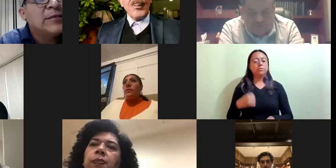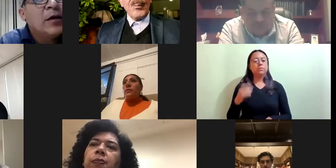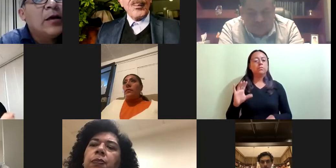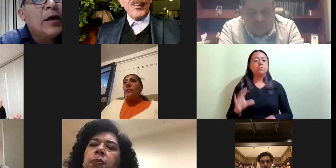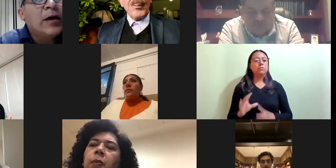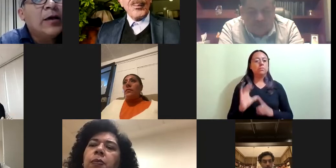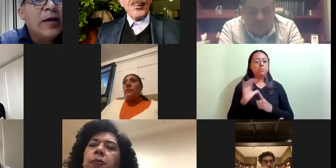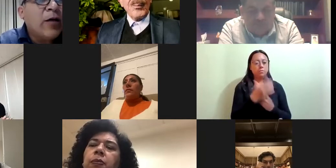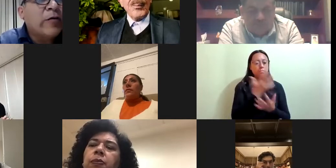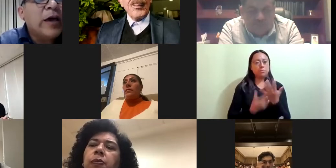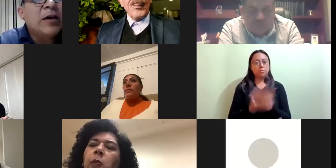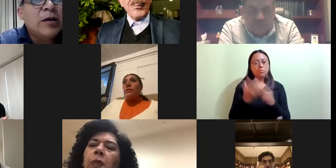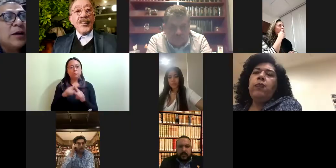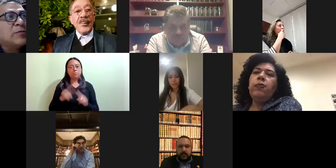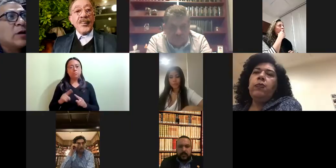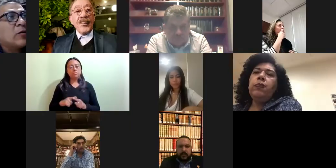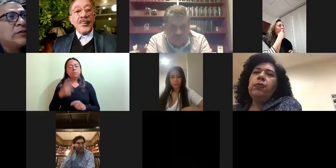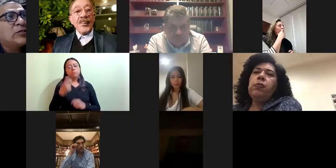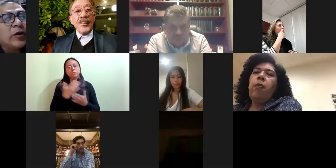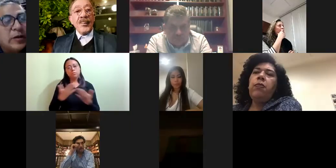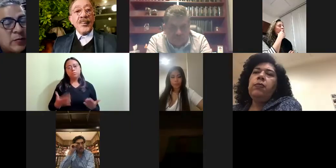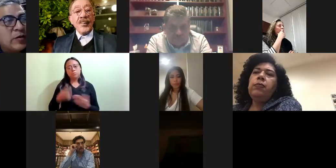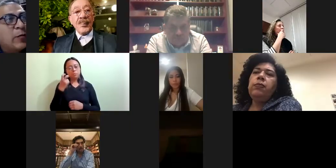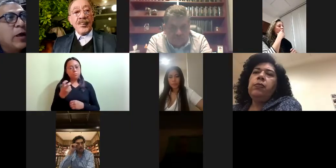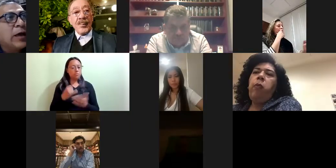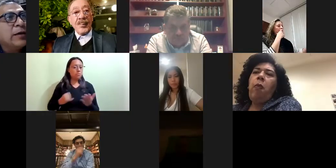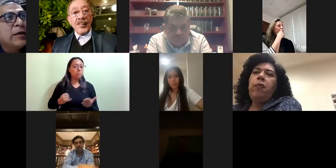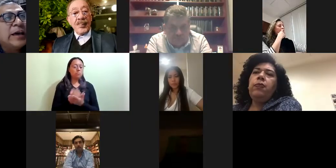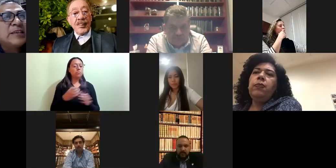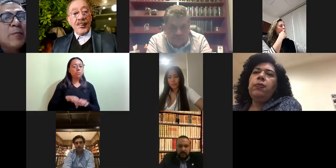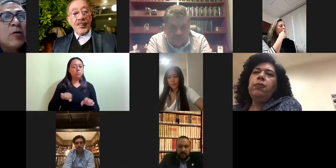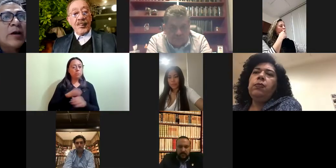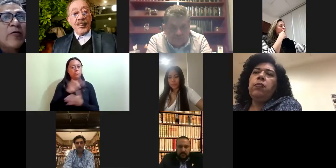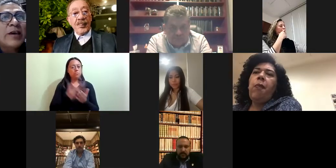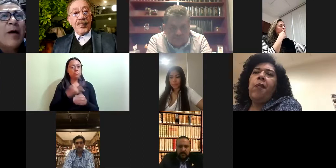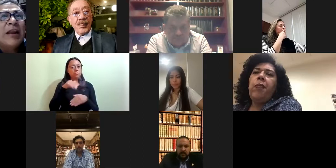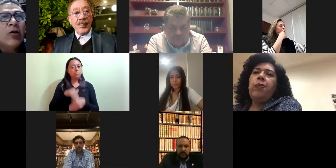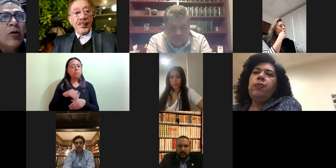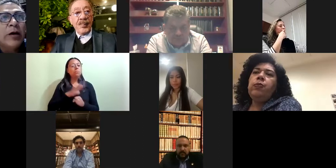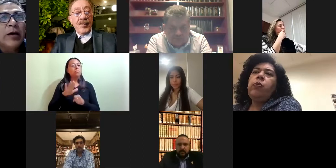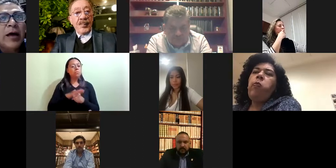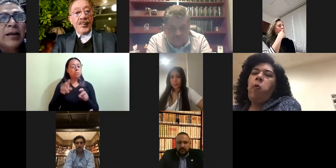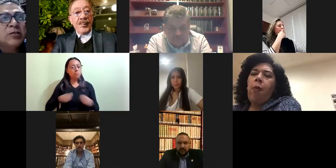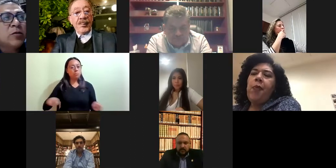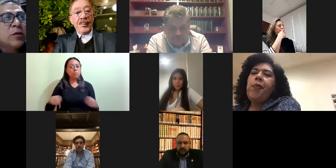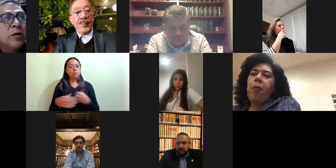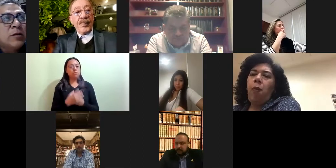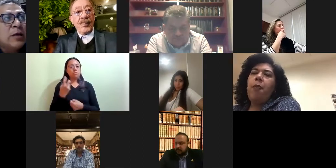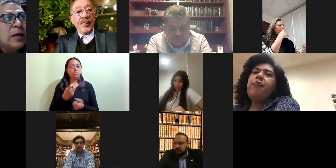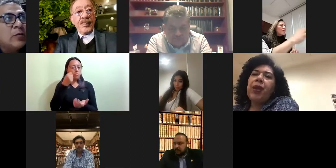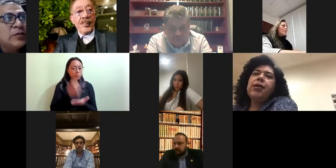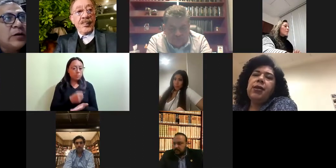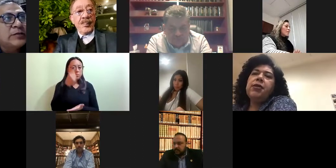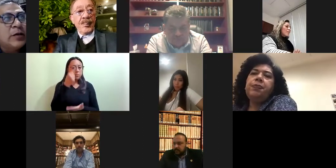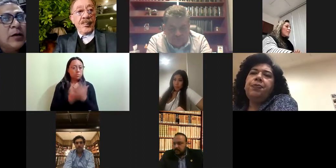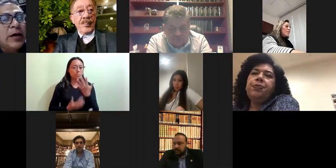comités. Derivado de ahí, el máximo órgano decisor en términos de la propia ley es el Pleno, que fue quien validó la creación de